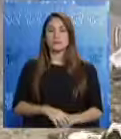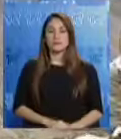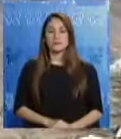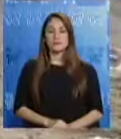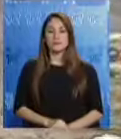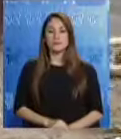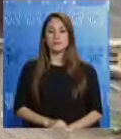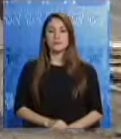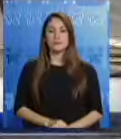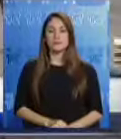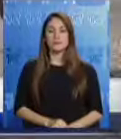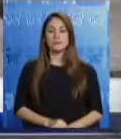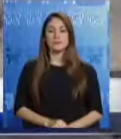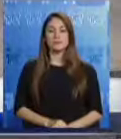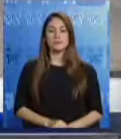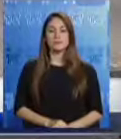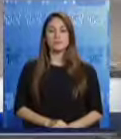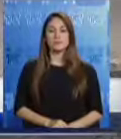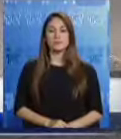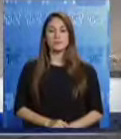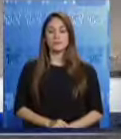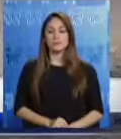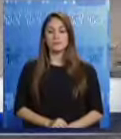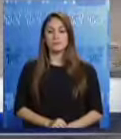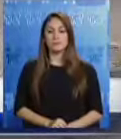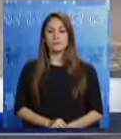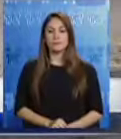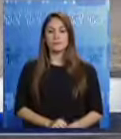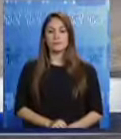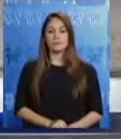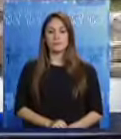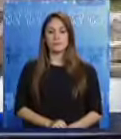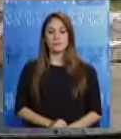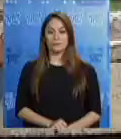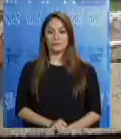Desde el Cantón Jaramijó, provincia de Manabí, con cámara